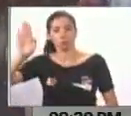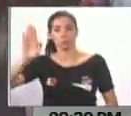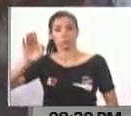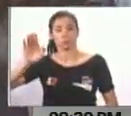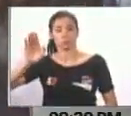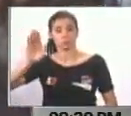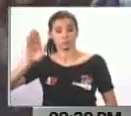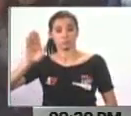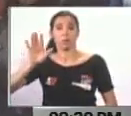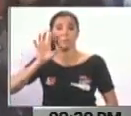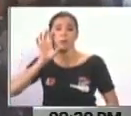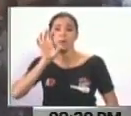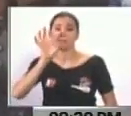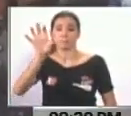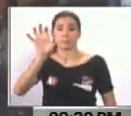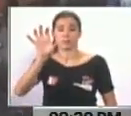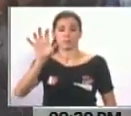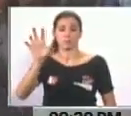Juro por la patria.